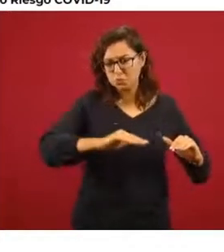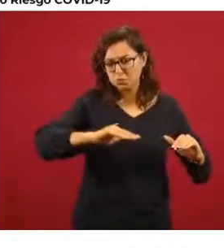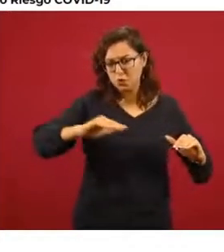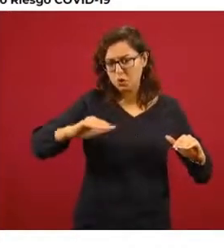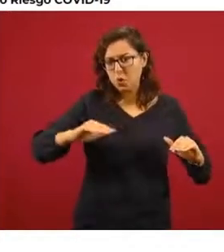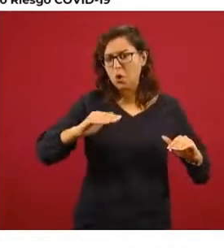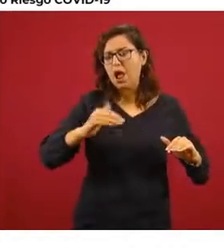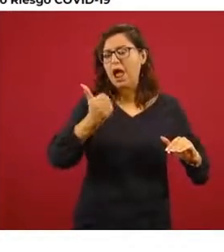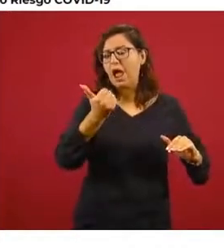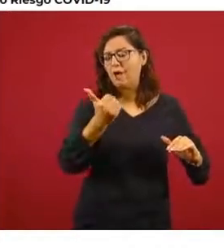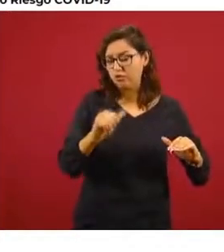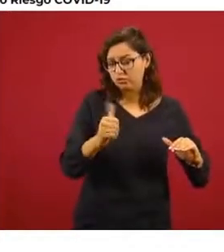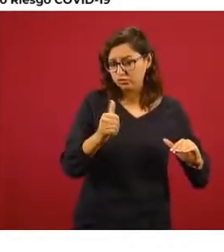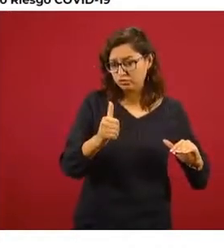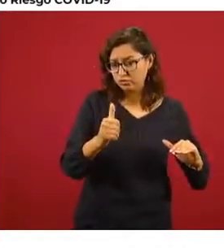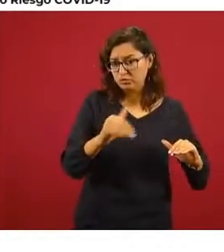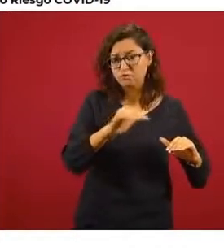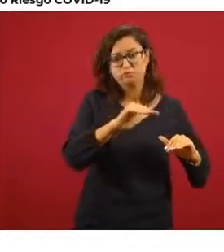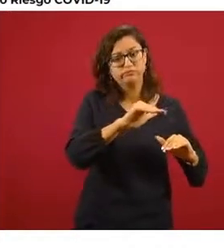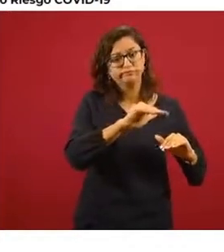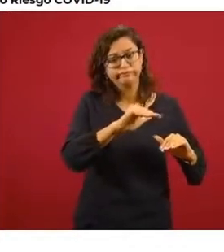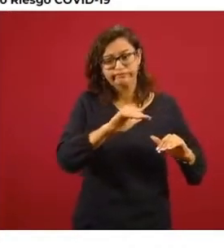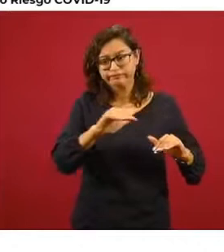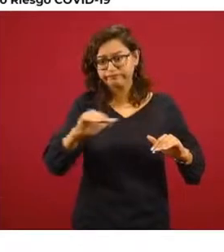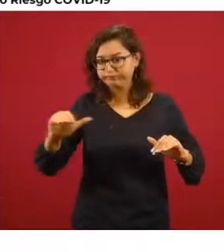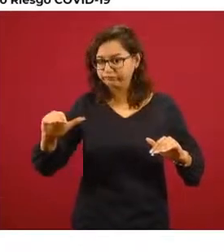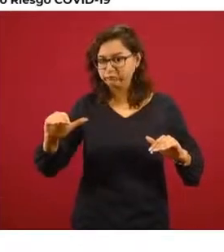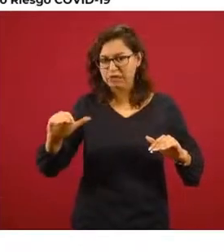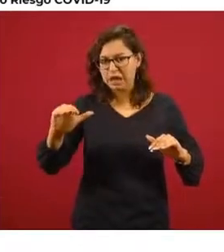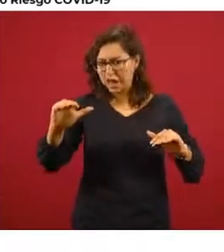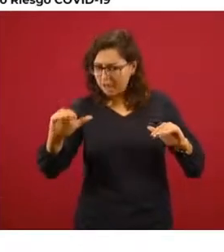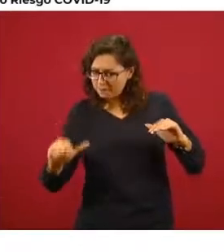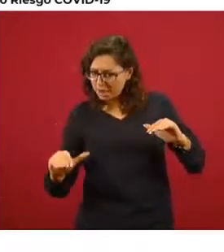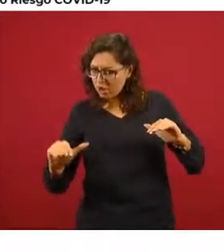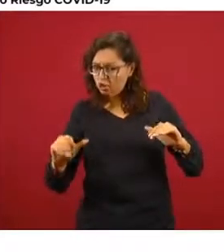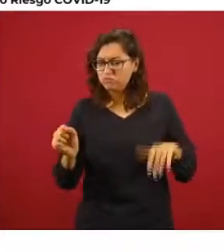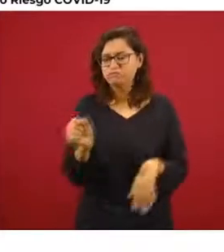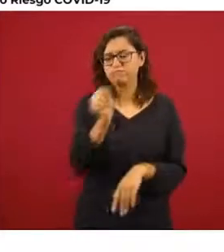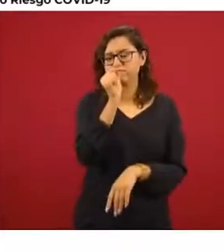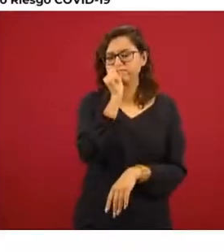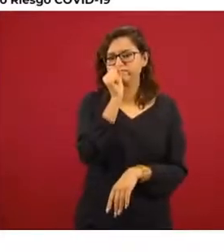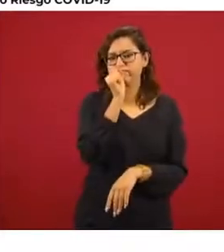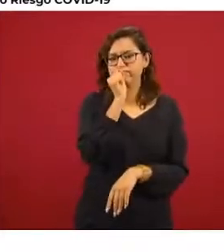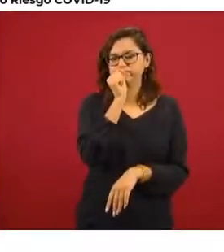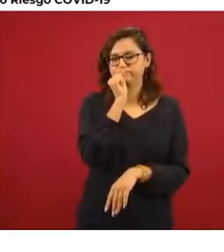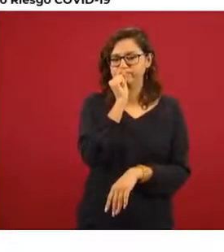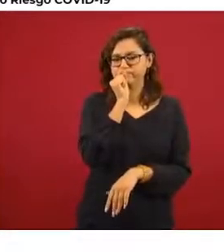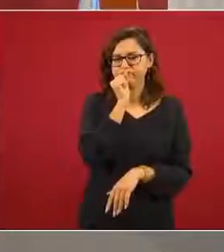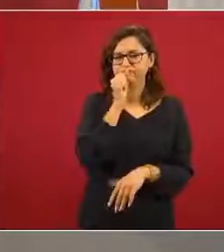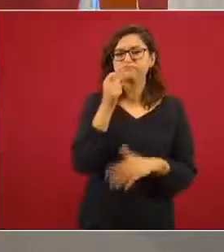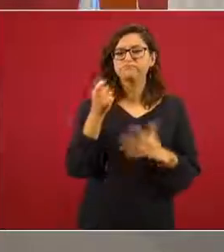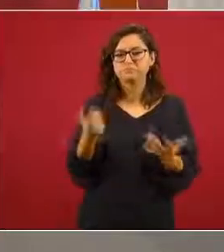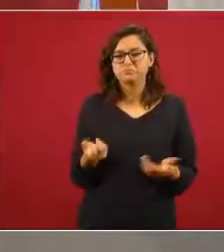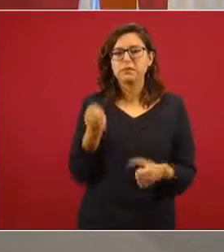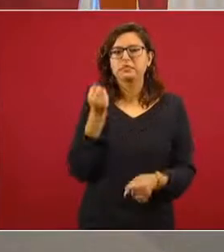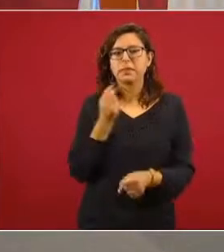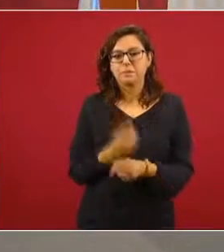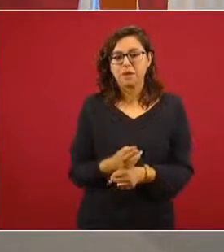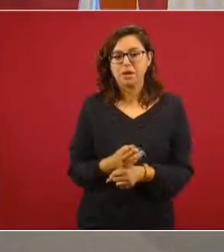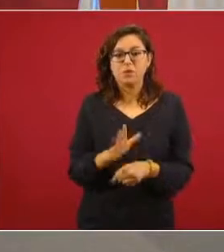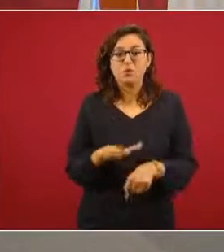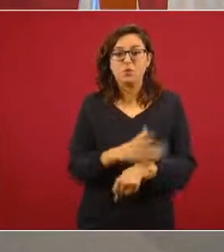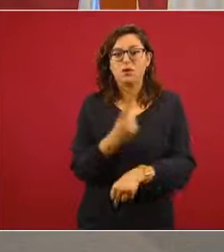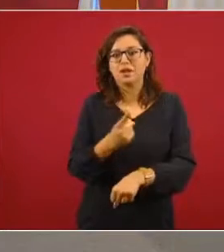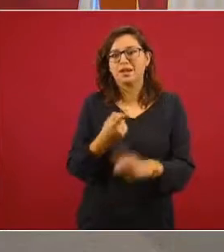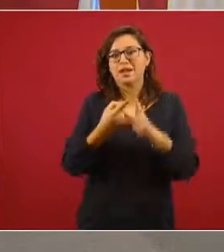primera semana de agosto, meseta, todavía no queda claro que esté ya en descenso la ocupación hospitalaria, es temprano, siendo el estado